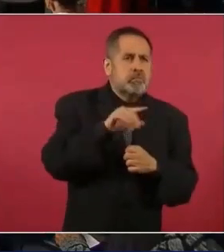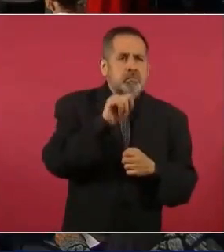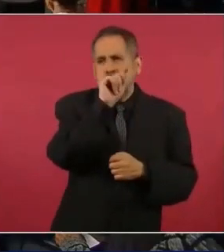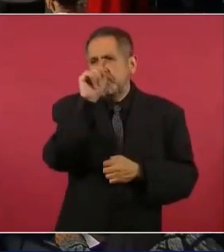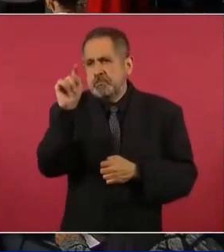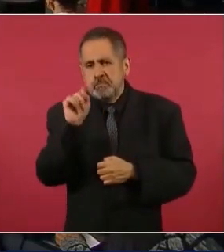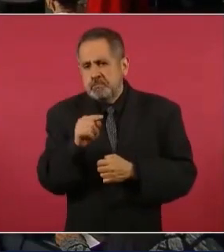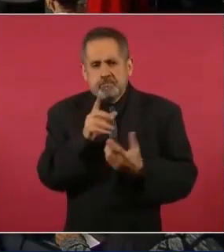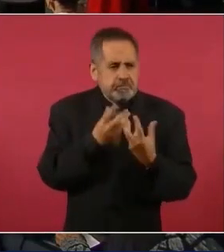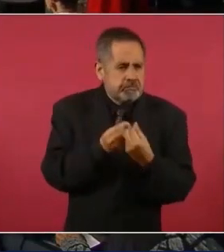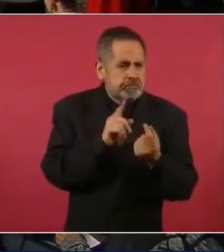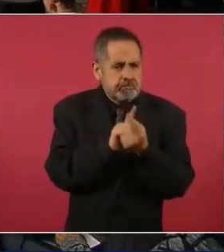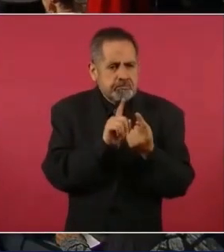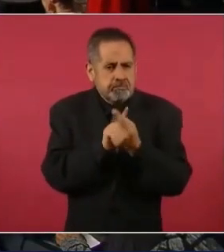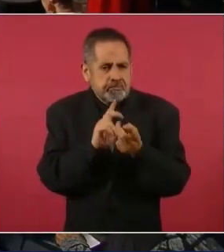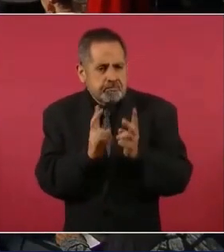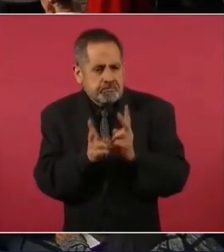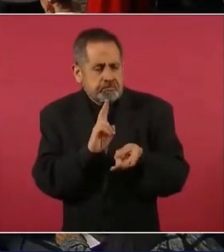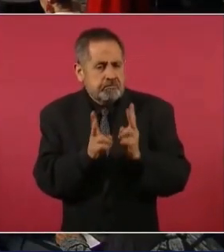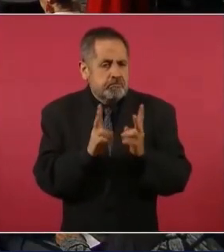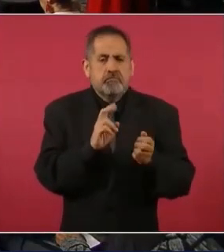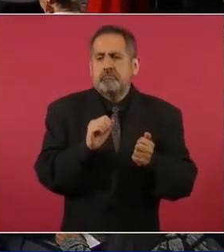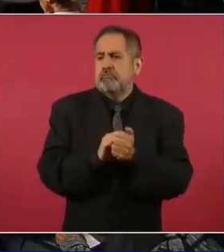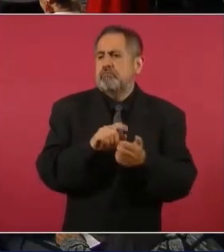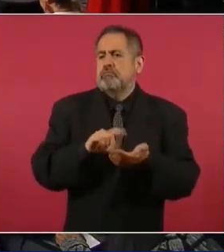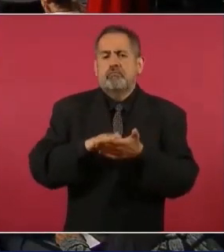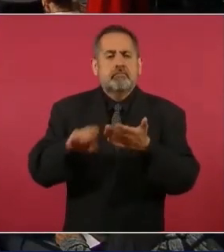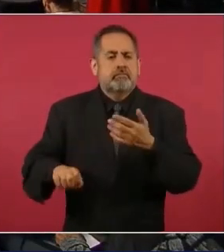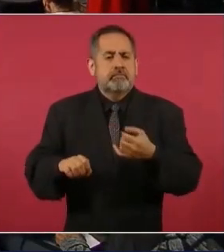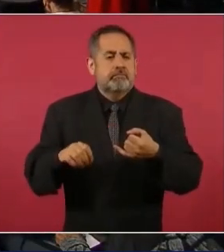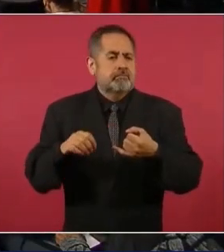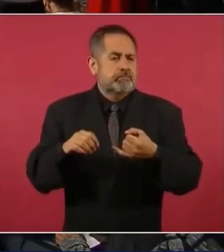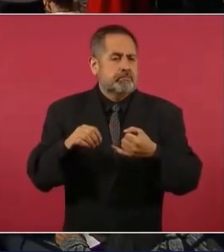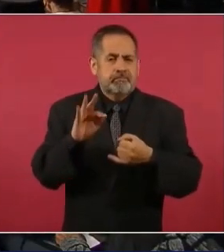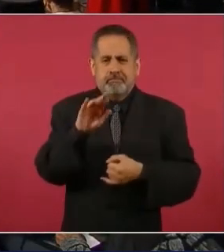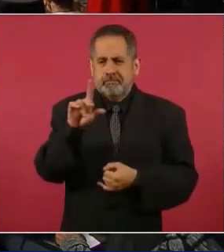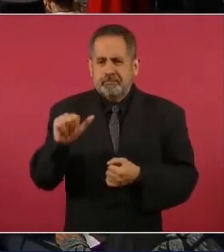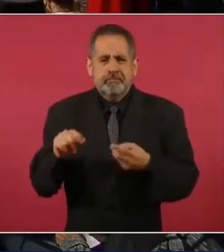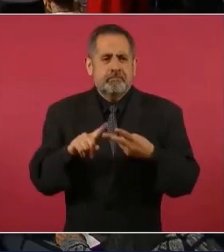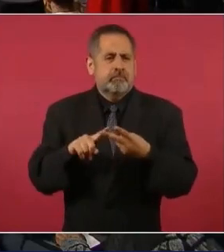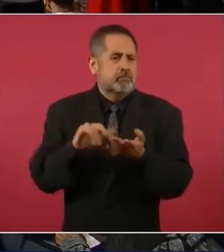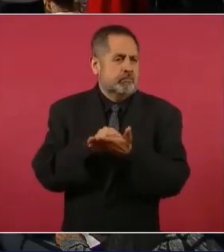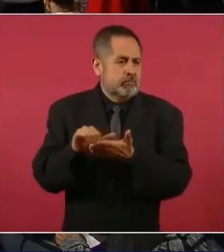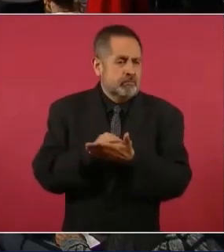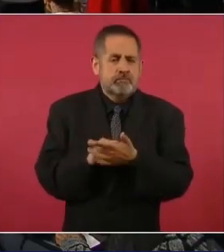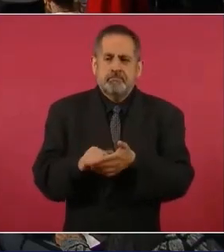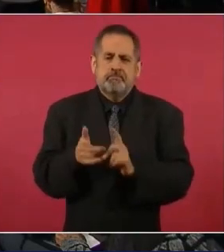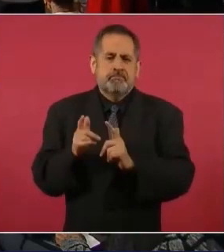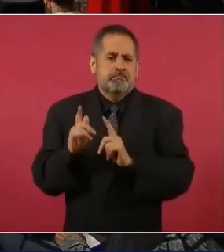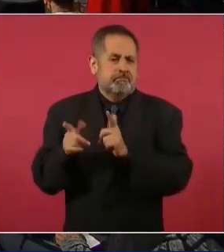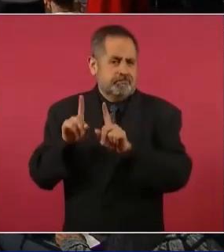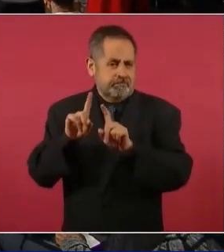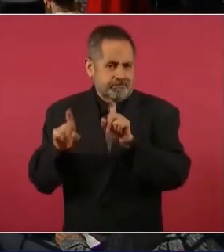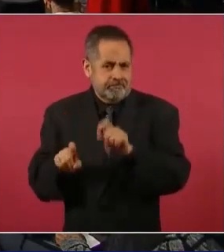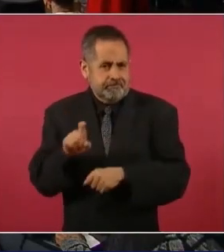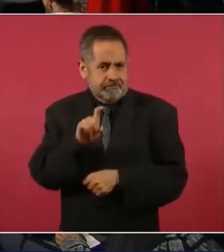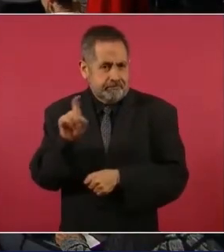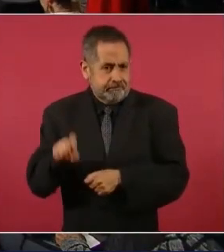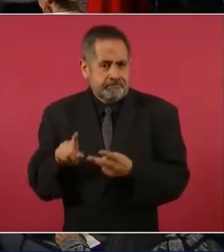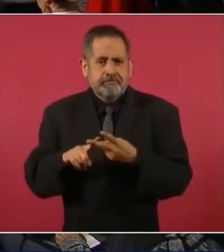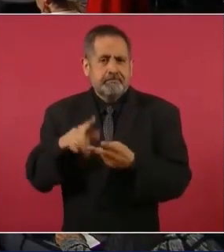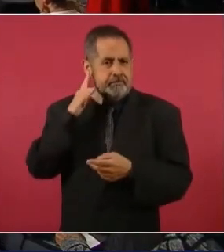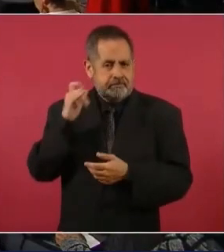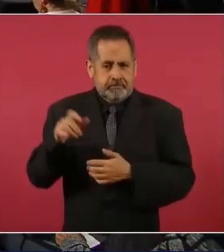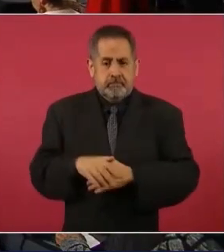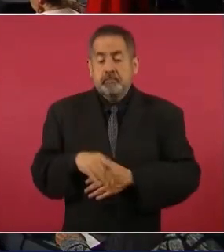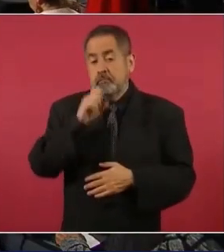Hemos estado en estados como Florida, Nueva York, Texas, California. También en lo personal he